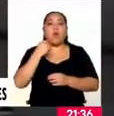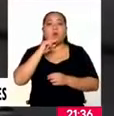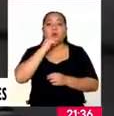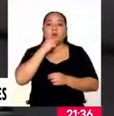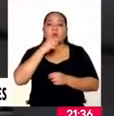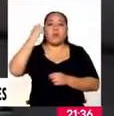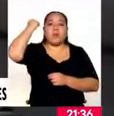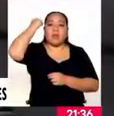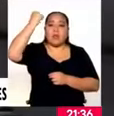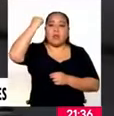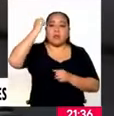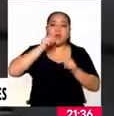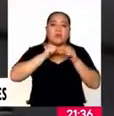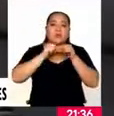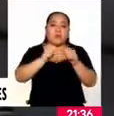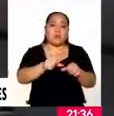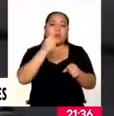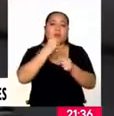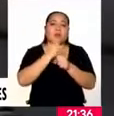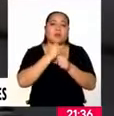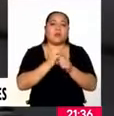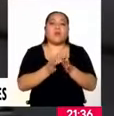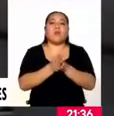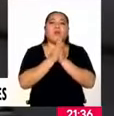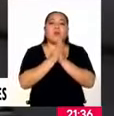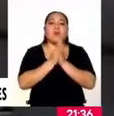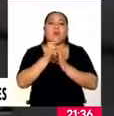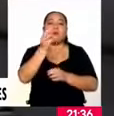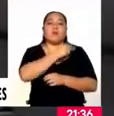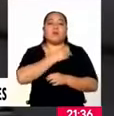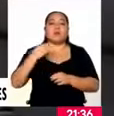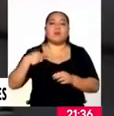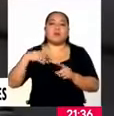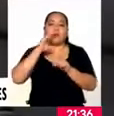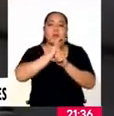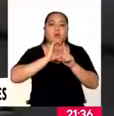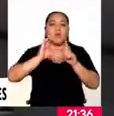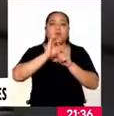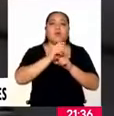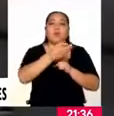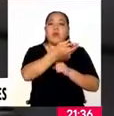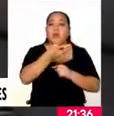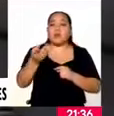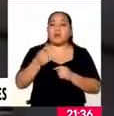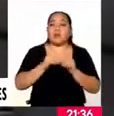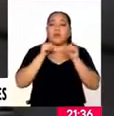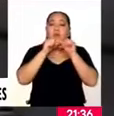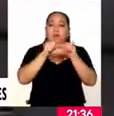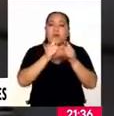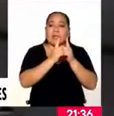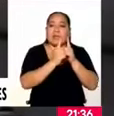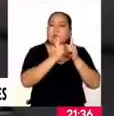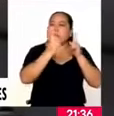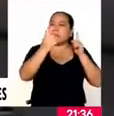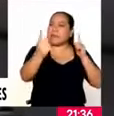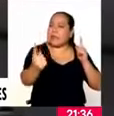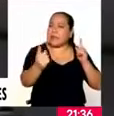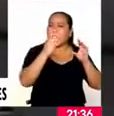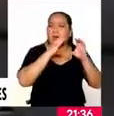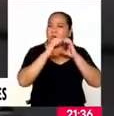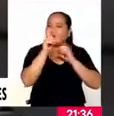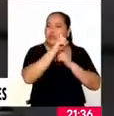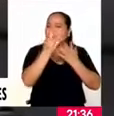seguir trabajando. Invoco nuevamente desde el Ministerio de Cultura a aquellos que se mantienen distantes del diálogo, a